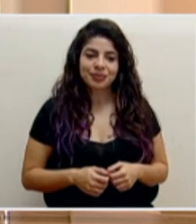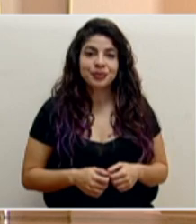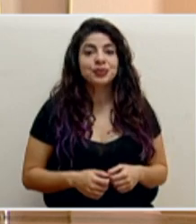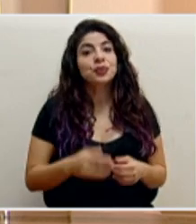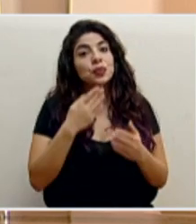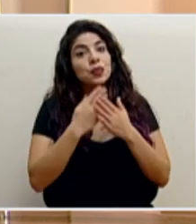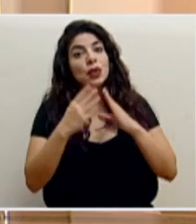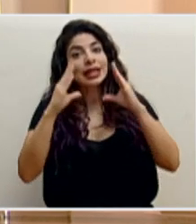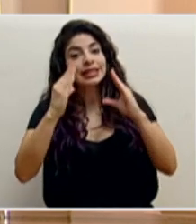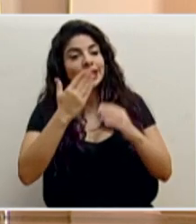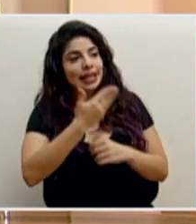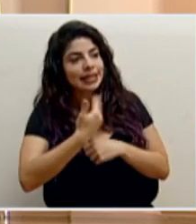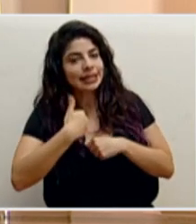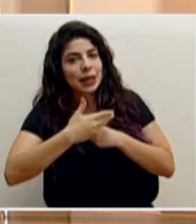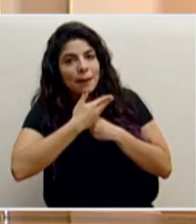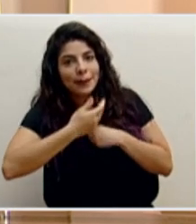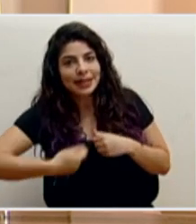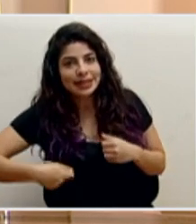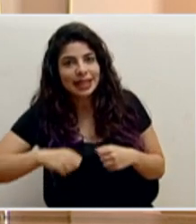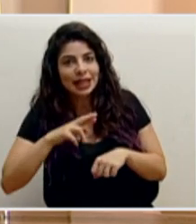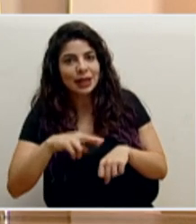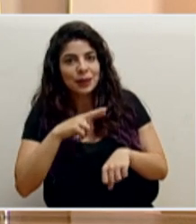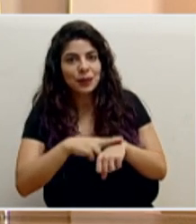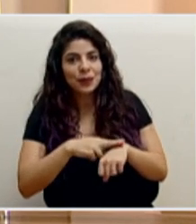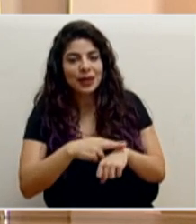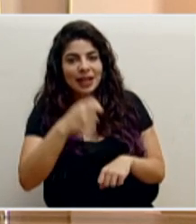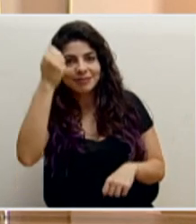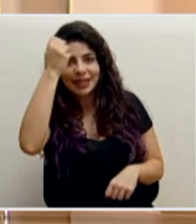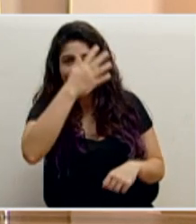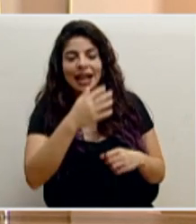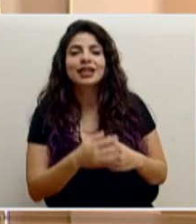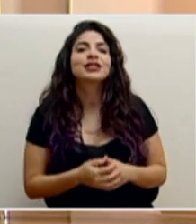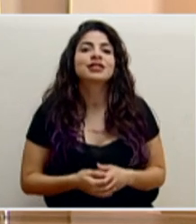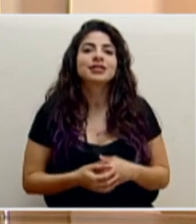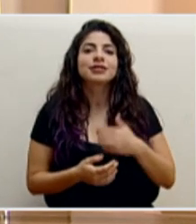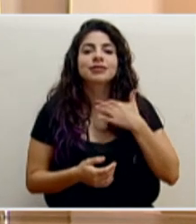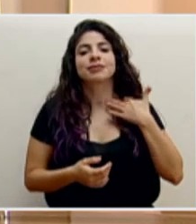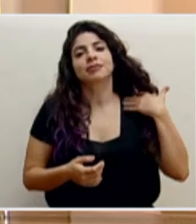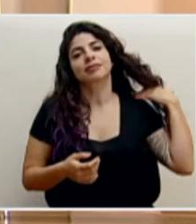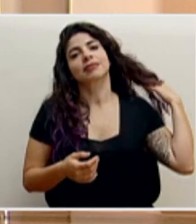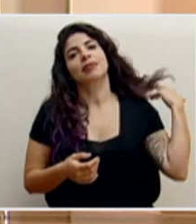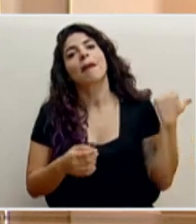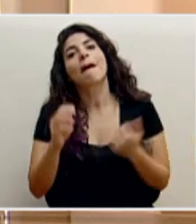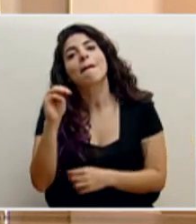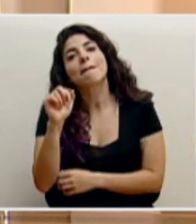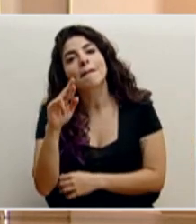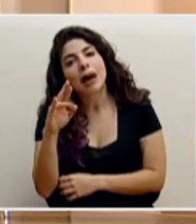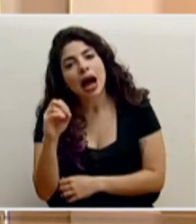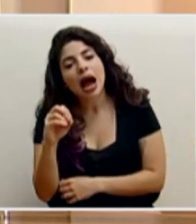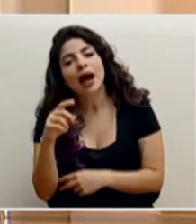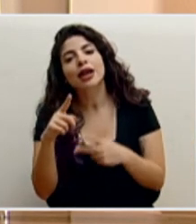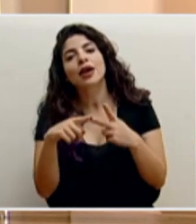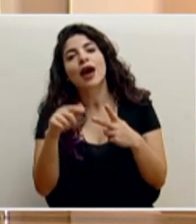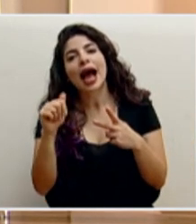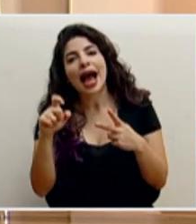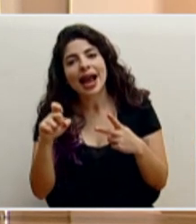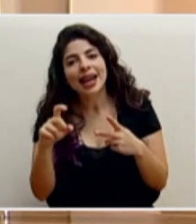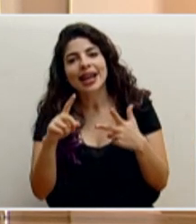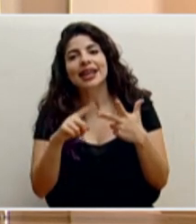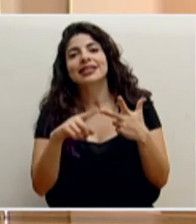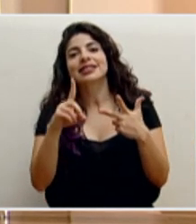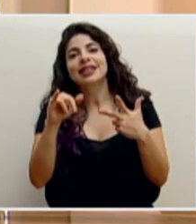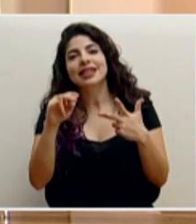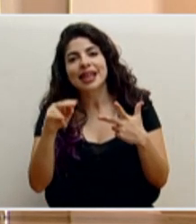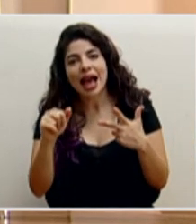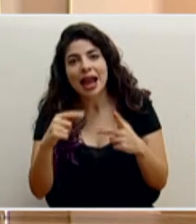Muy buenas tardes, señor Presidente de la República, Carlos Alvarado, a don Mario, don Alex, a Diana, todos los que están presentes